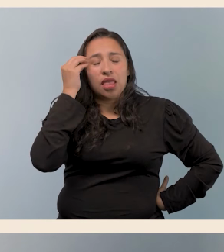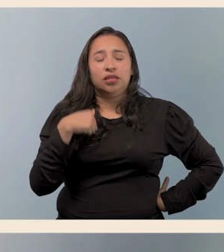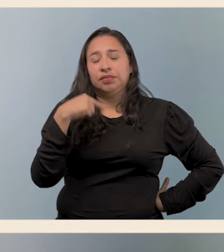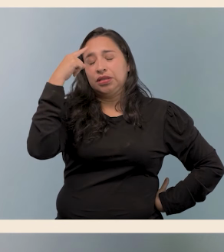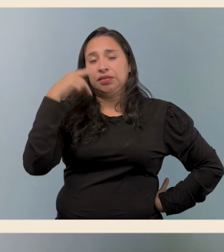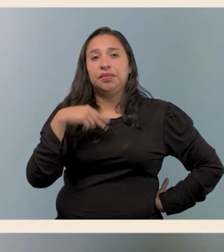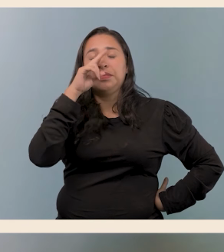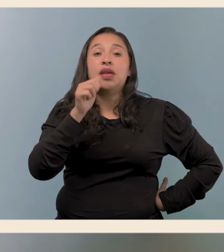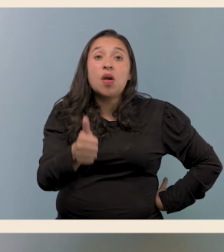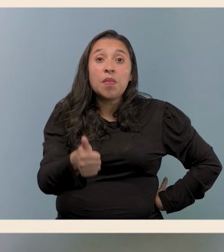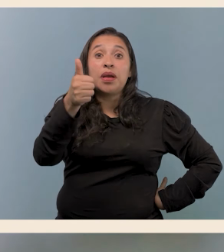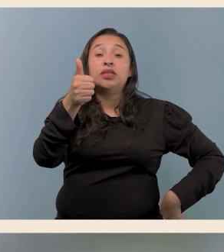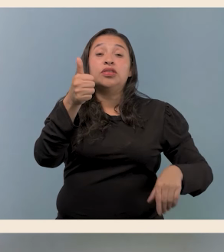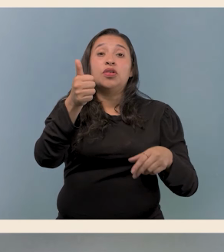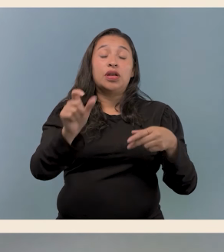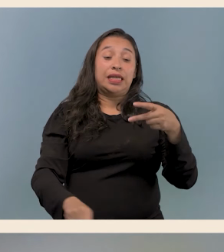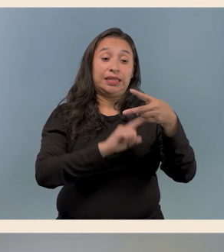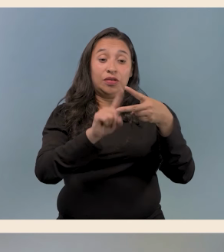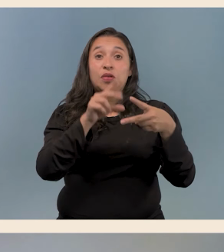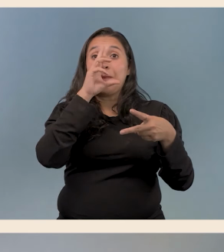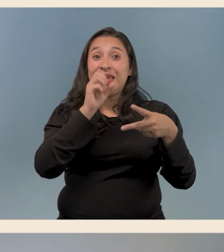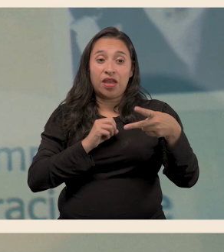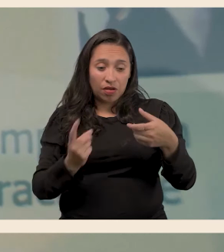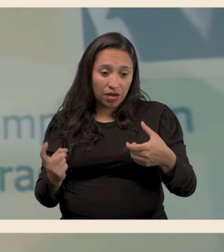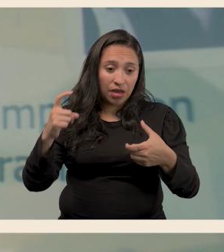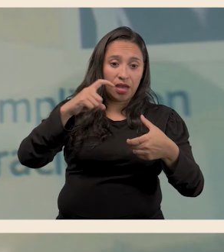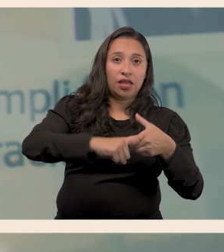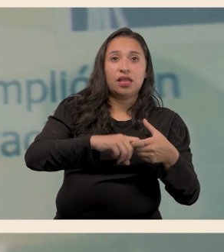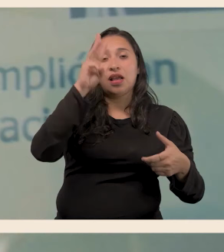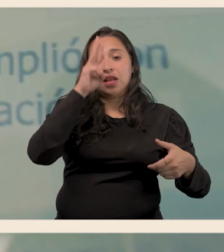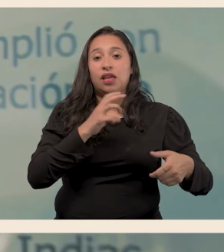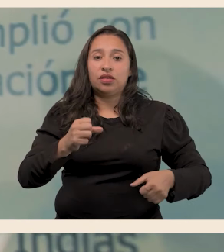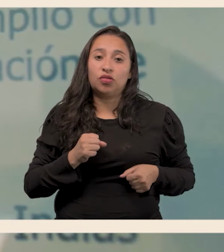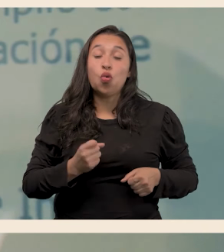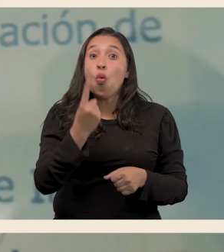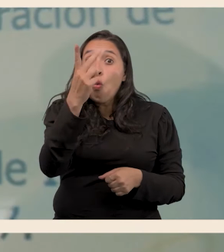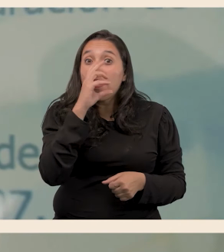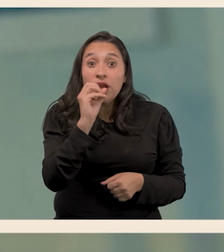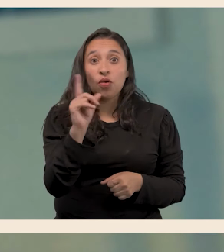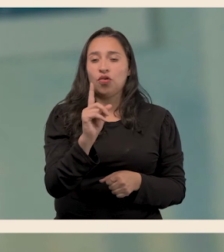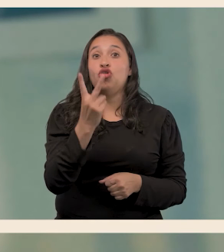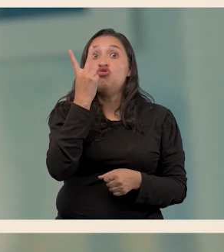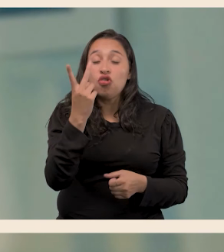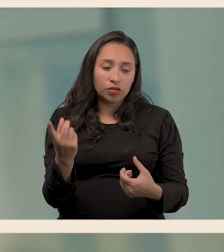pensando en mi hijo mayor, y cuando ingresa Raúl al ejército, ya no era uno, ya eran dos.